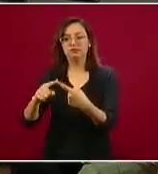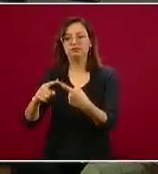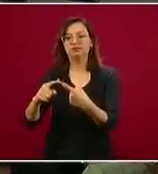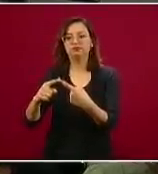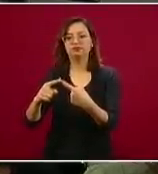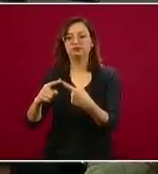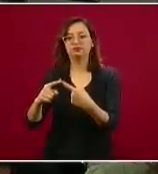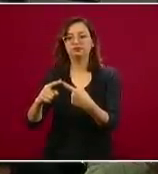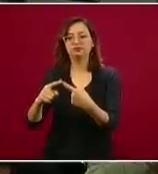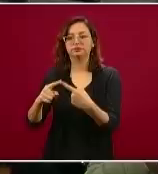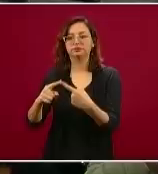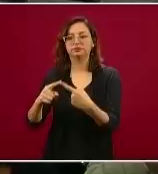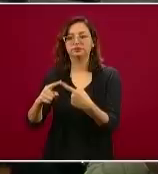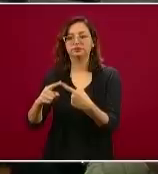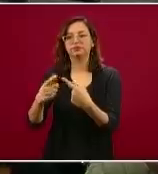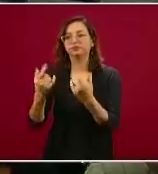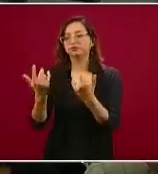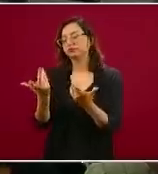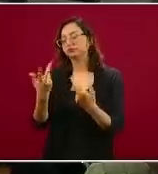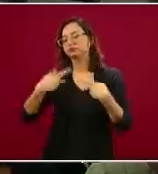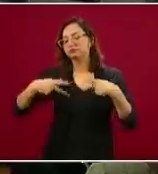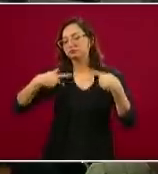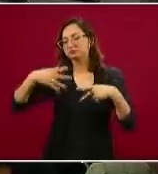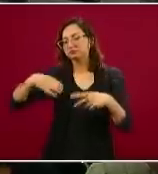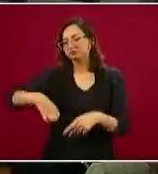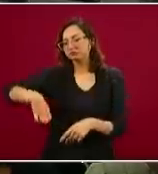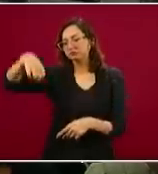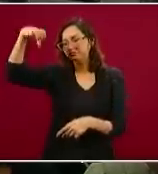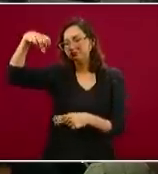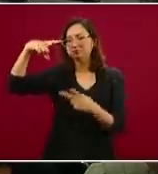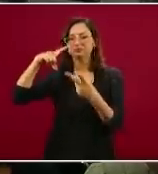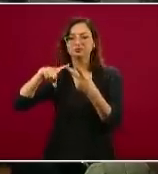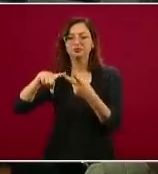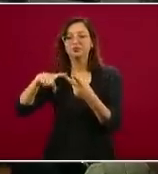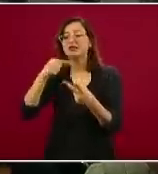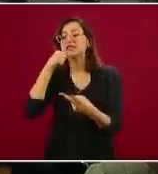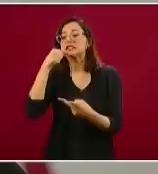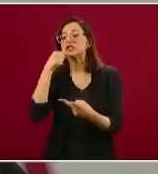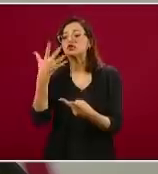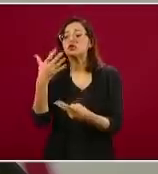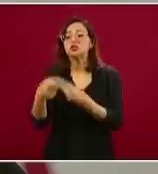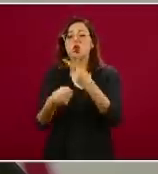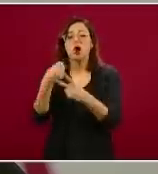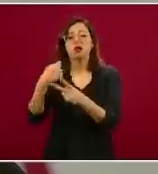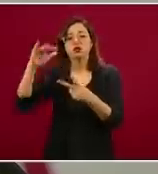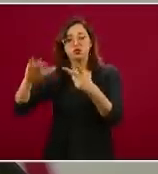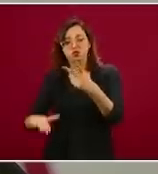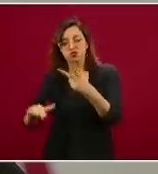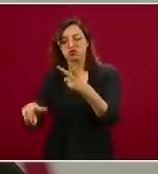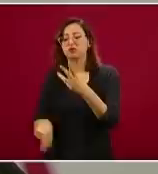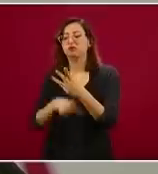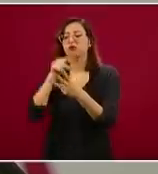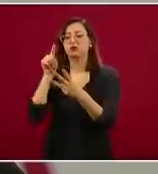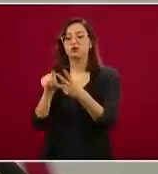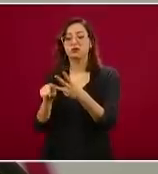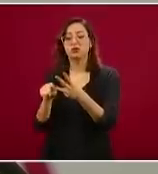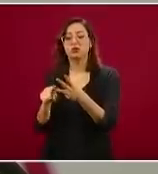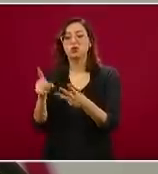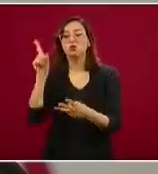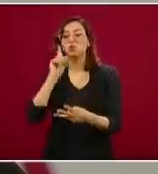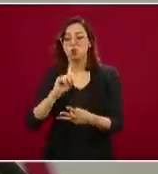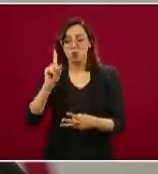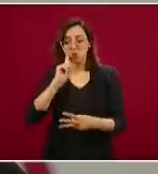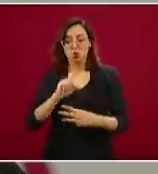edad, igual que en la influenza. También los niños menores de 5 años. También las